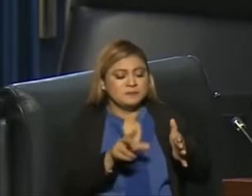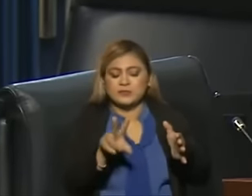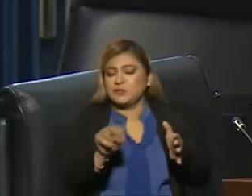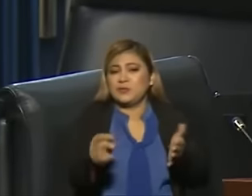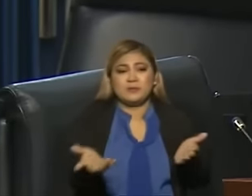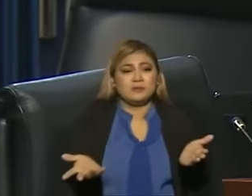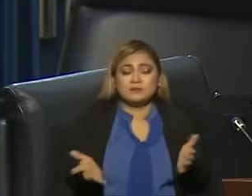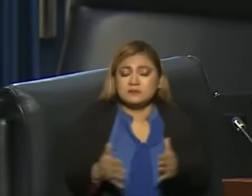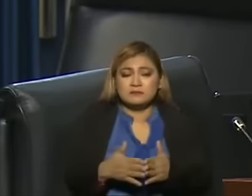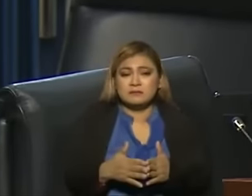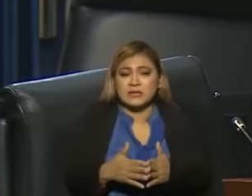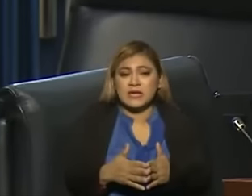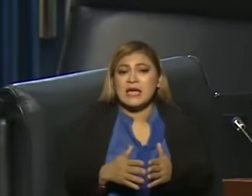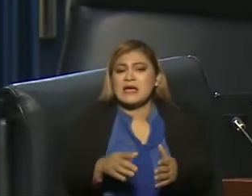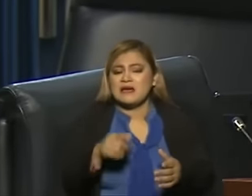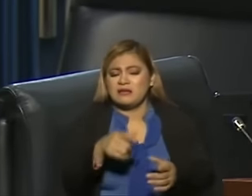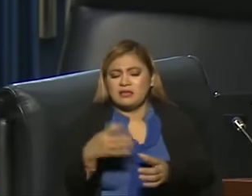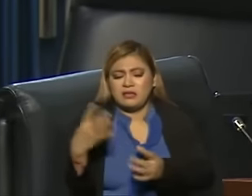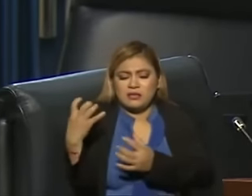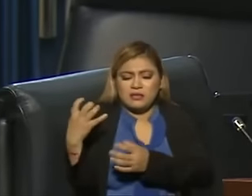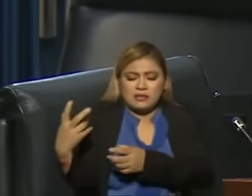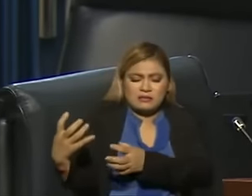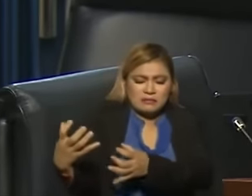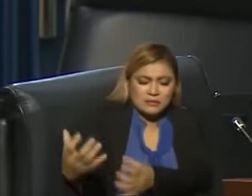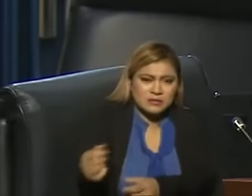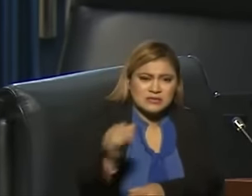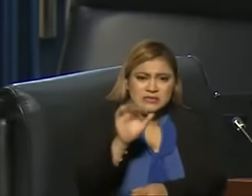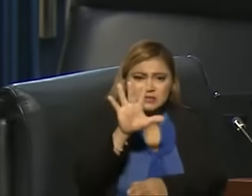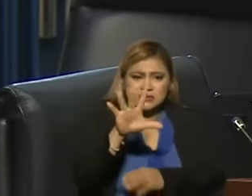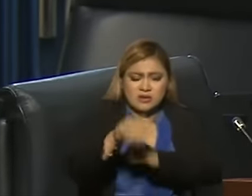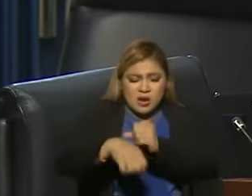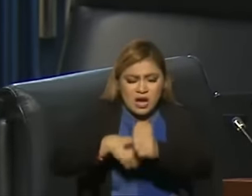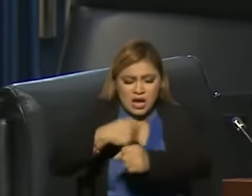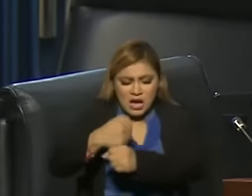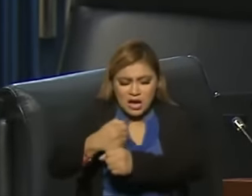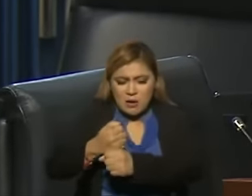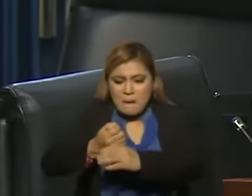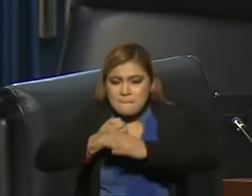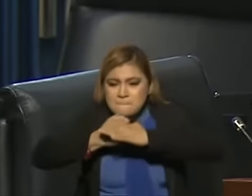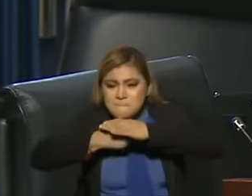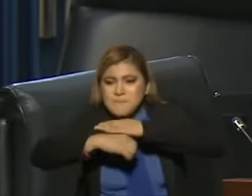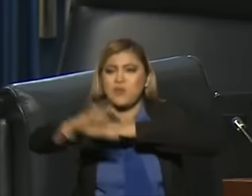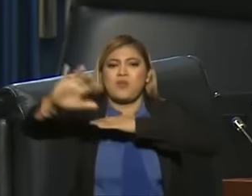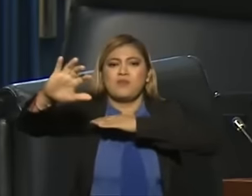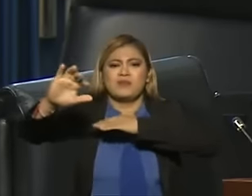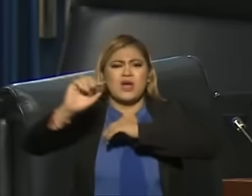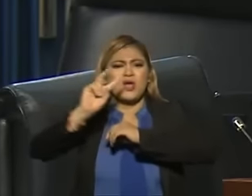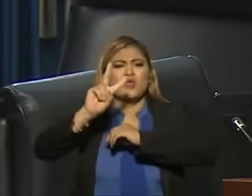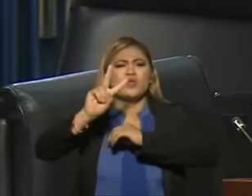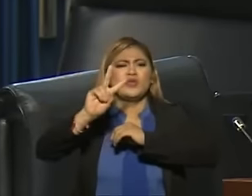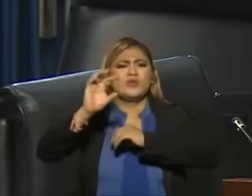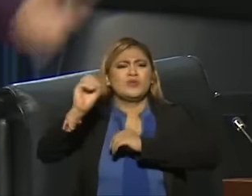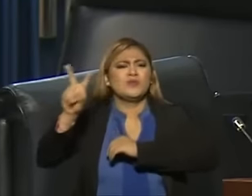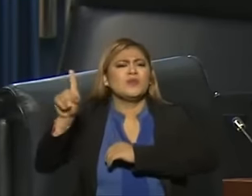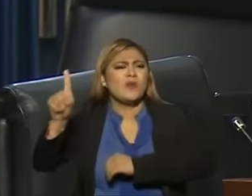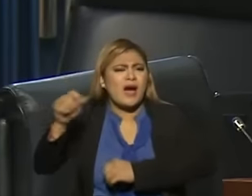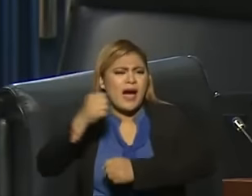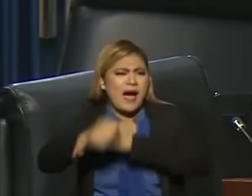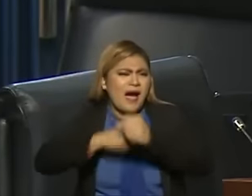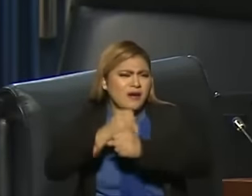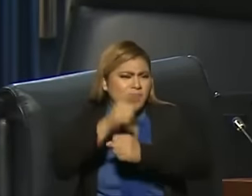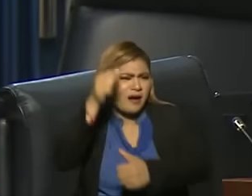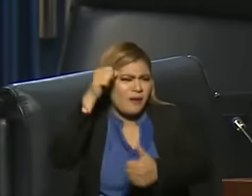inconstitucional y que se demoraron 5 años en publicarlo en el 2021 y que se publicó con Laurentino Nito